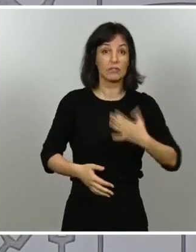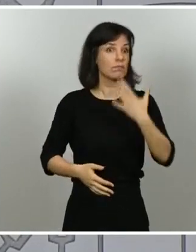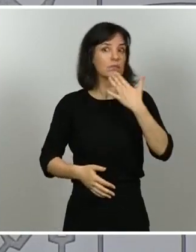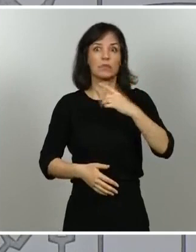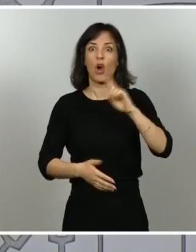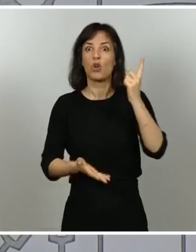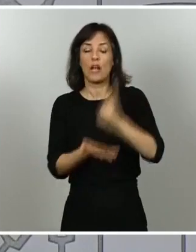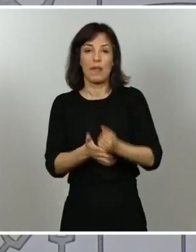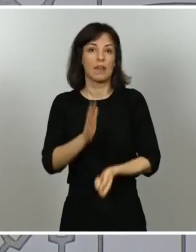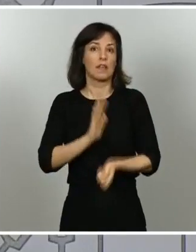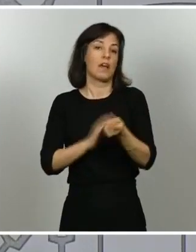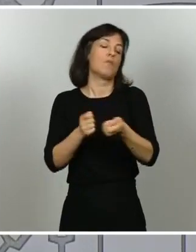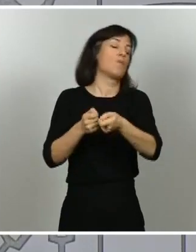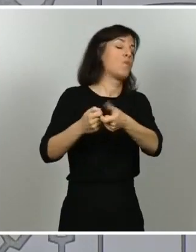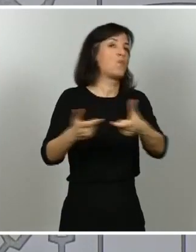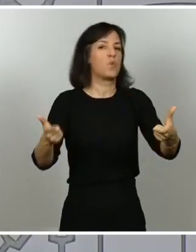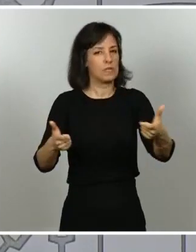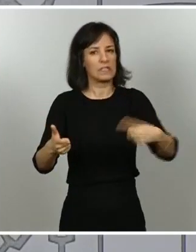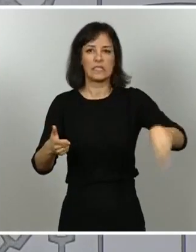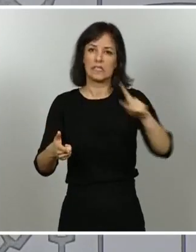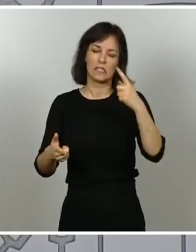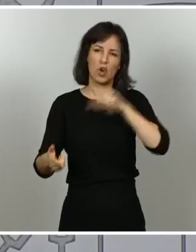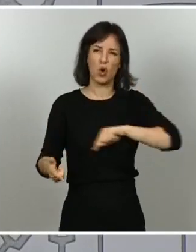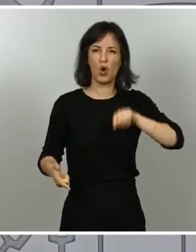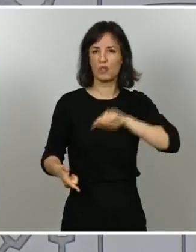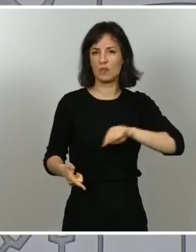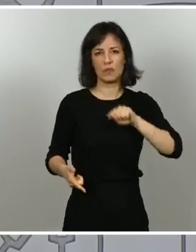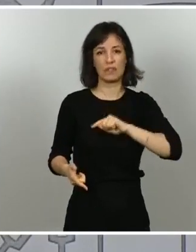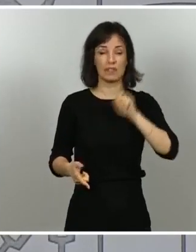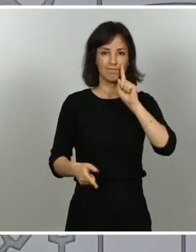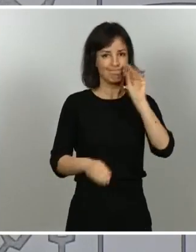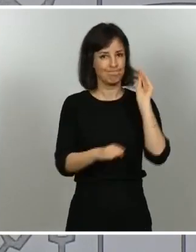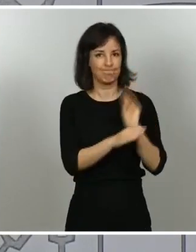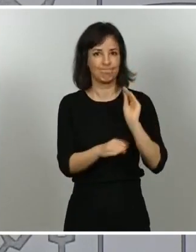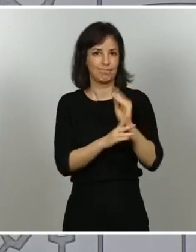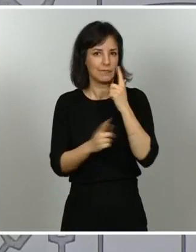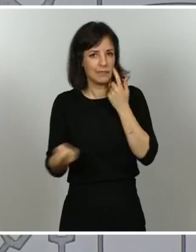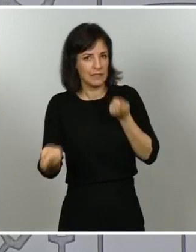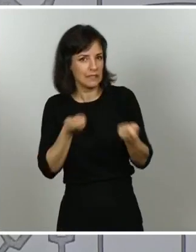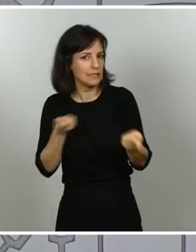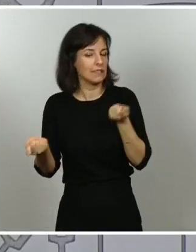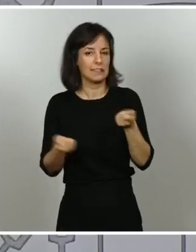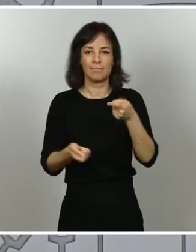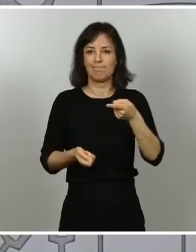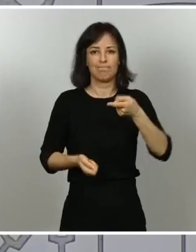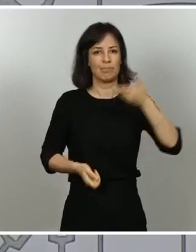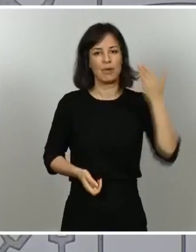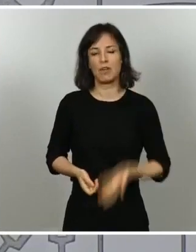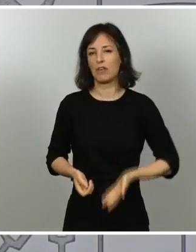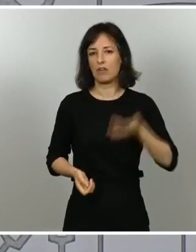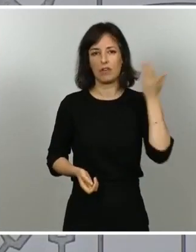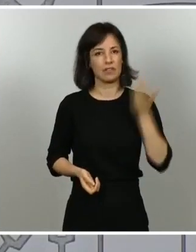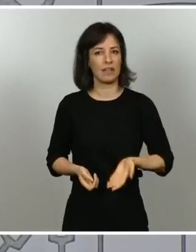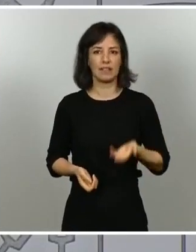de casos, creo que tenemos que ser todos muy conscientes de que la prudencia nos debe de guiar y debe de ser uno de los